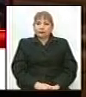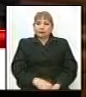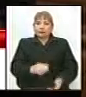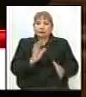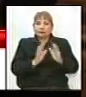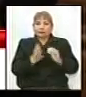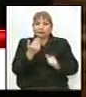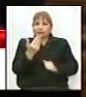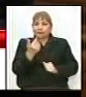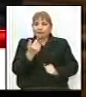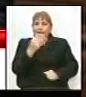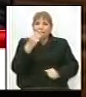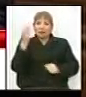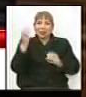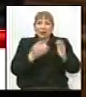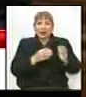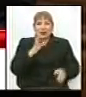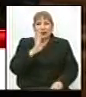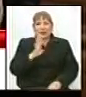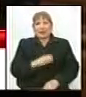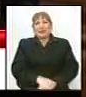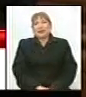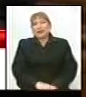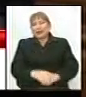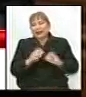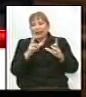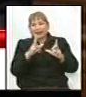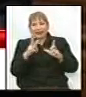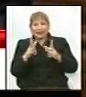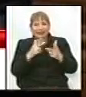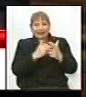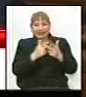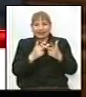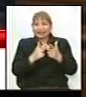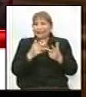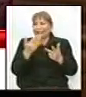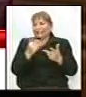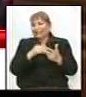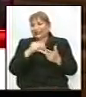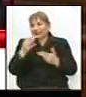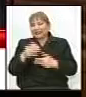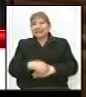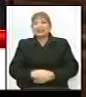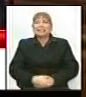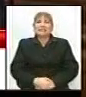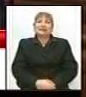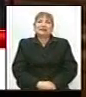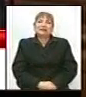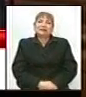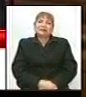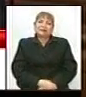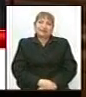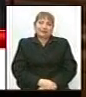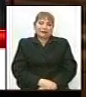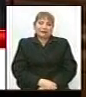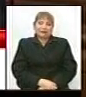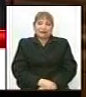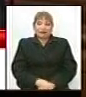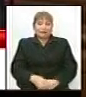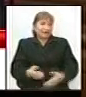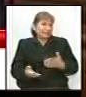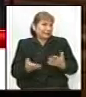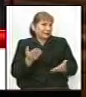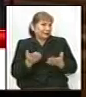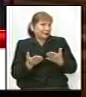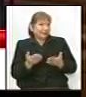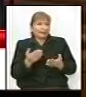15 versus el escaño 4 fue, y quedó 3 en el de acá y el 15 se consagró acá. Esas triquiñuelas, en